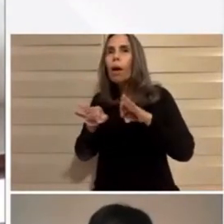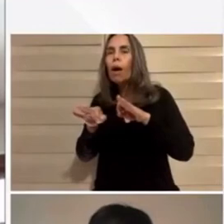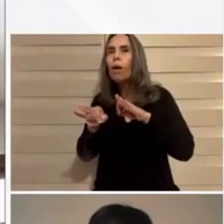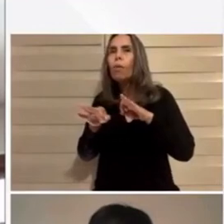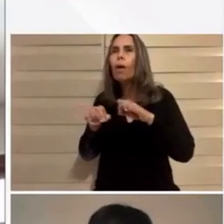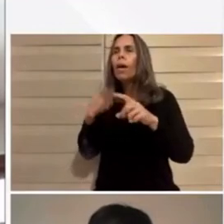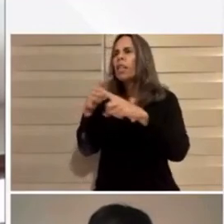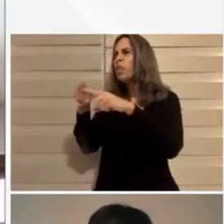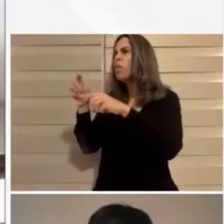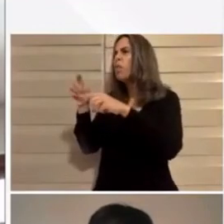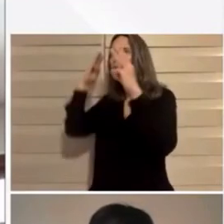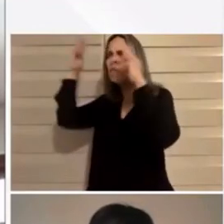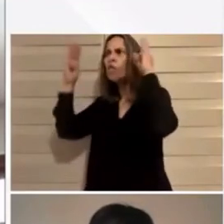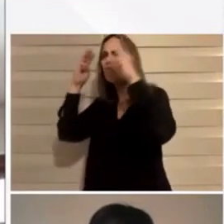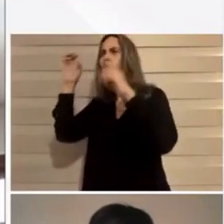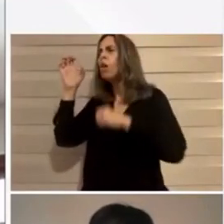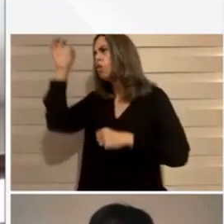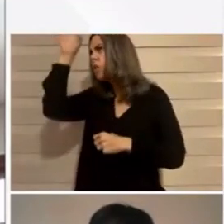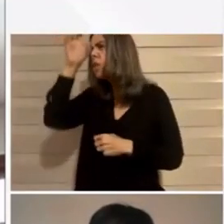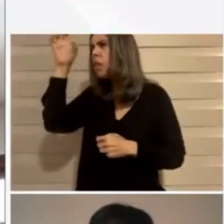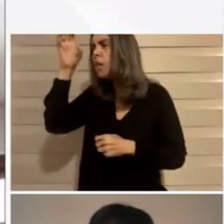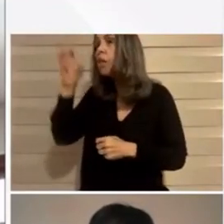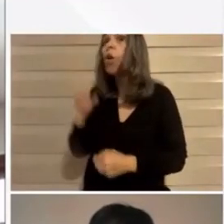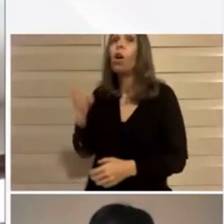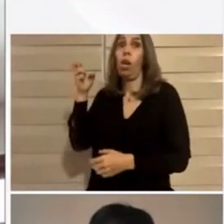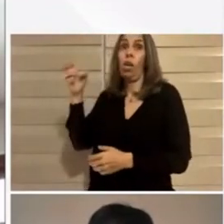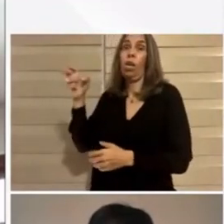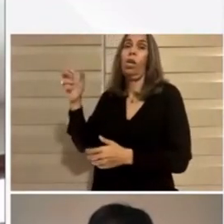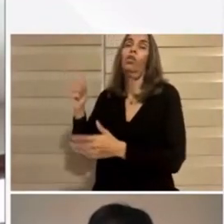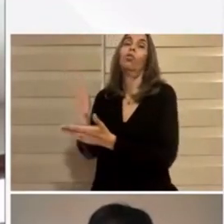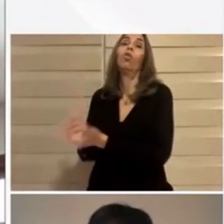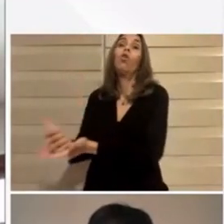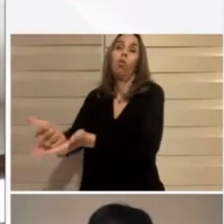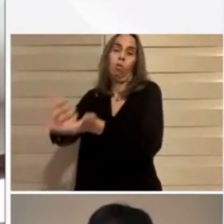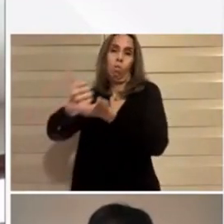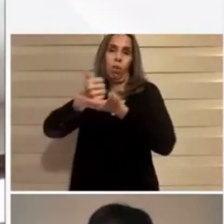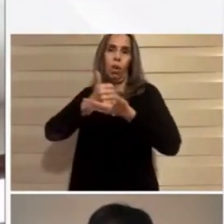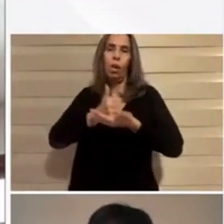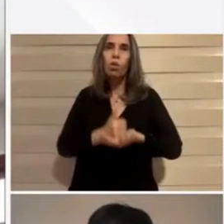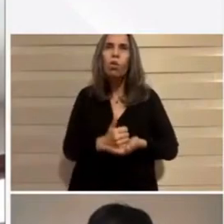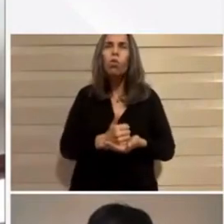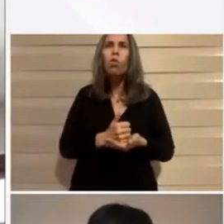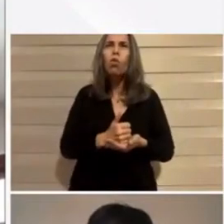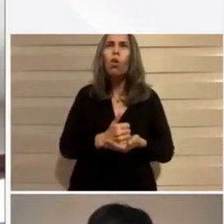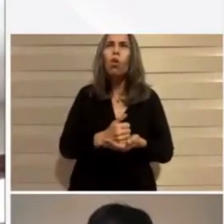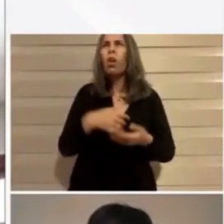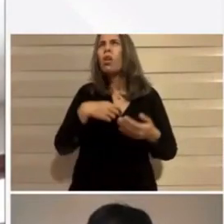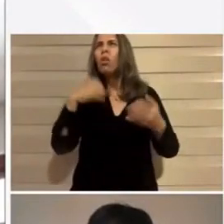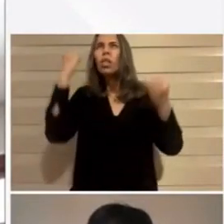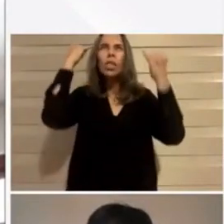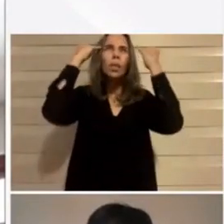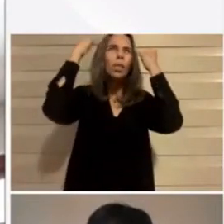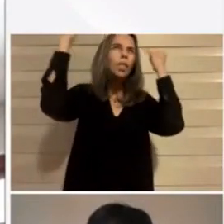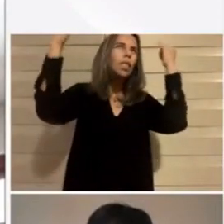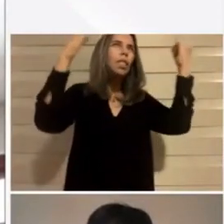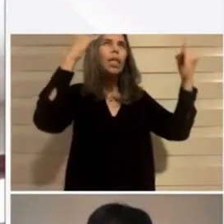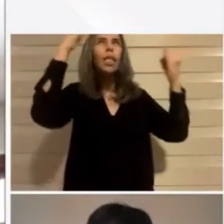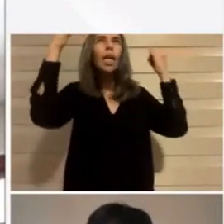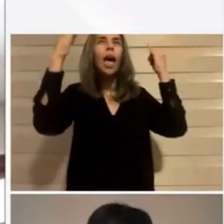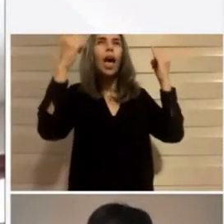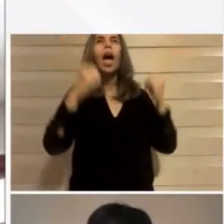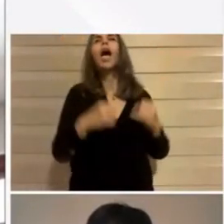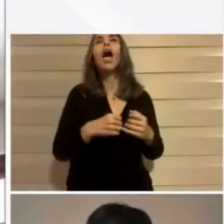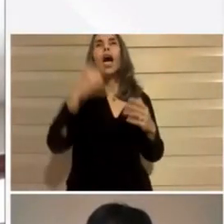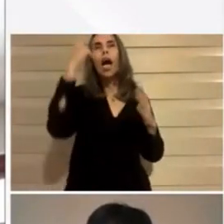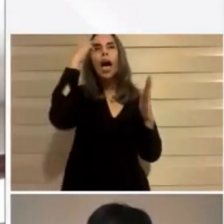Y eso me dio las capacidades para poder crear la idea del Museo Interactivo de Economía, que les invito a visitarlo. Y ahora